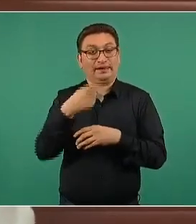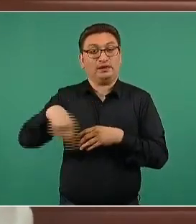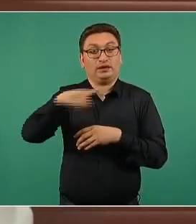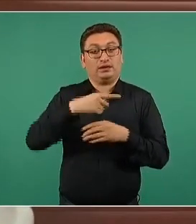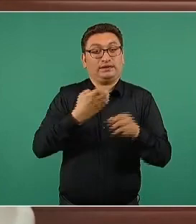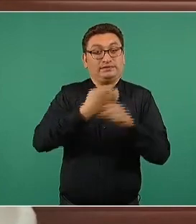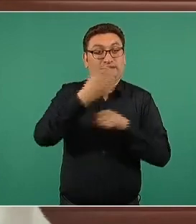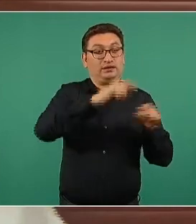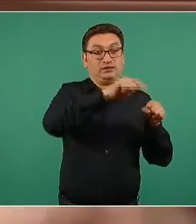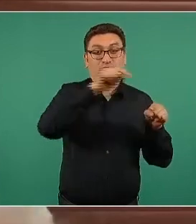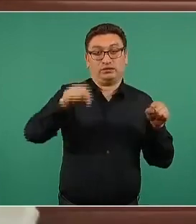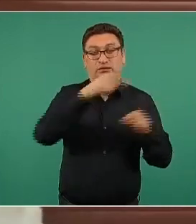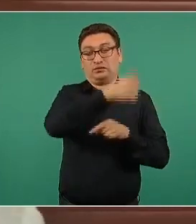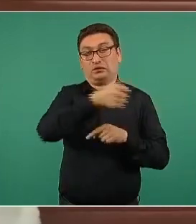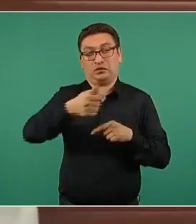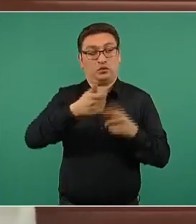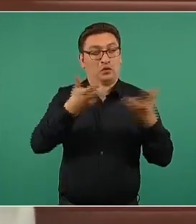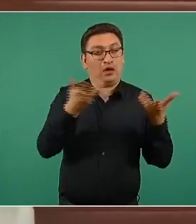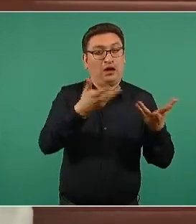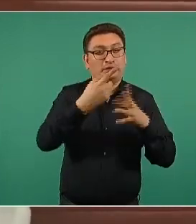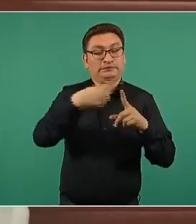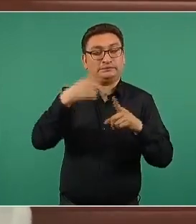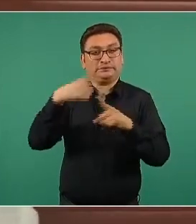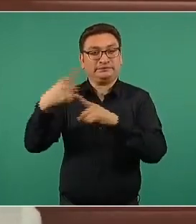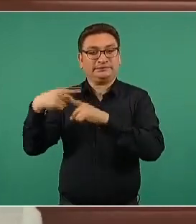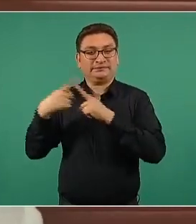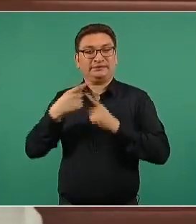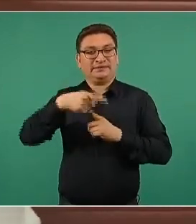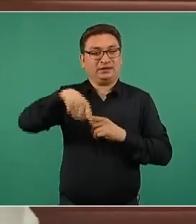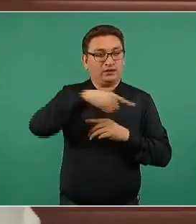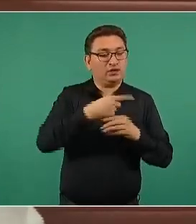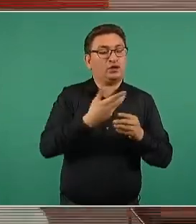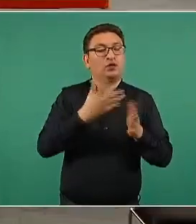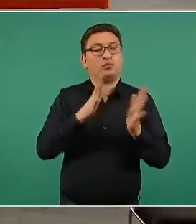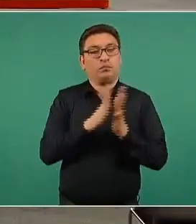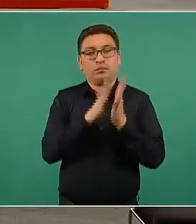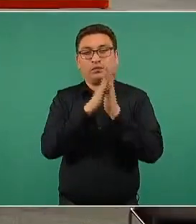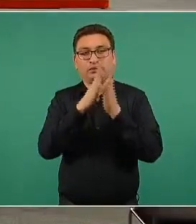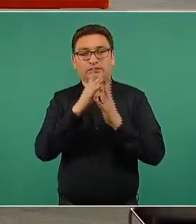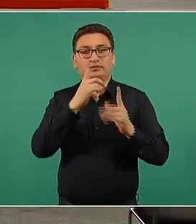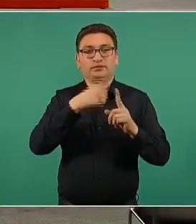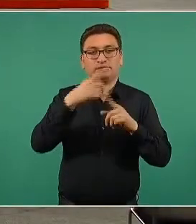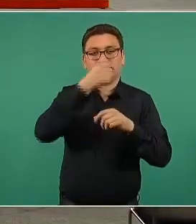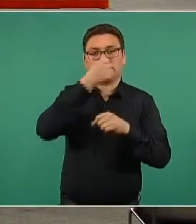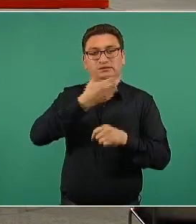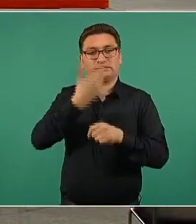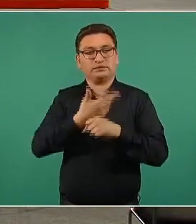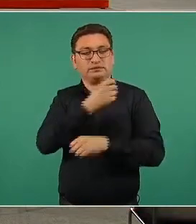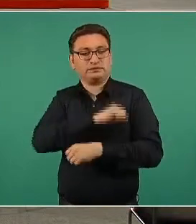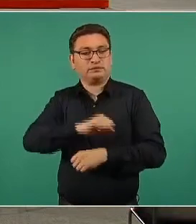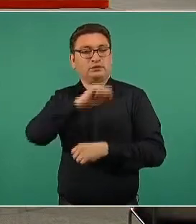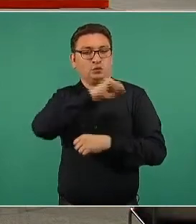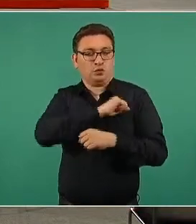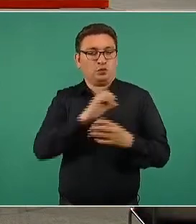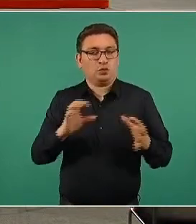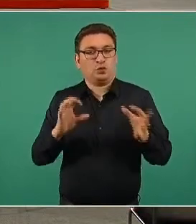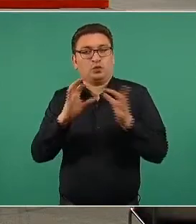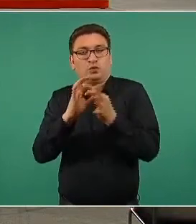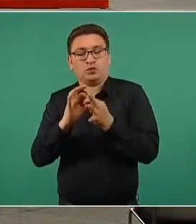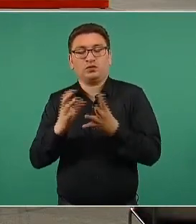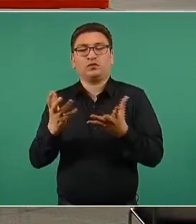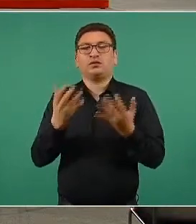estados, donde han tenido que tener la cooperación y colaboración con la Secretaría de Salud, con